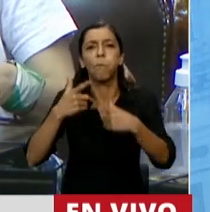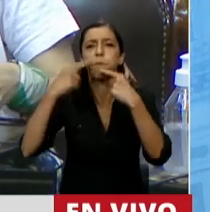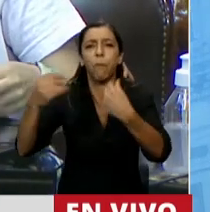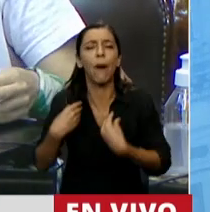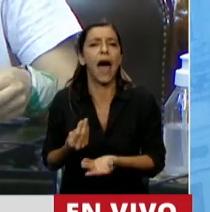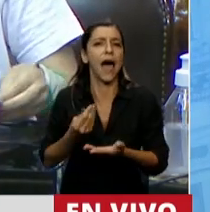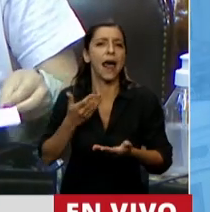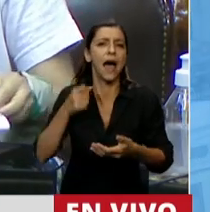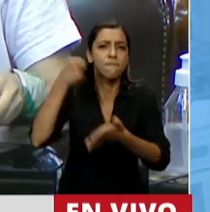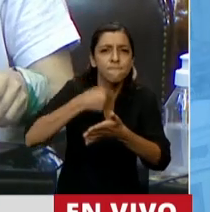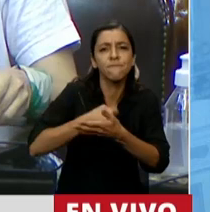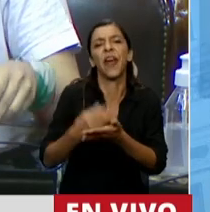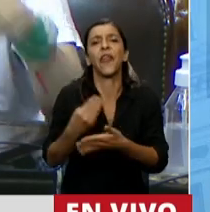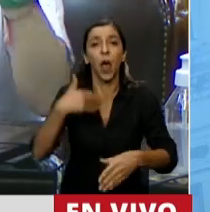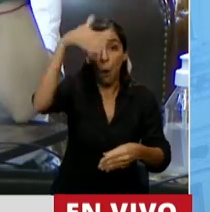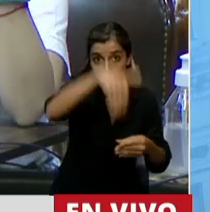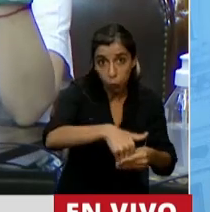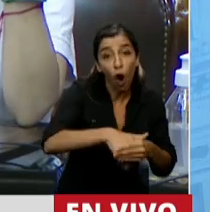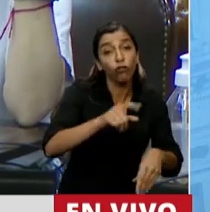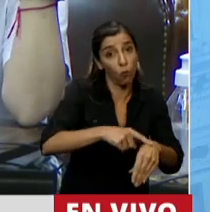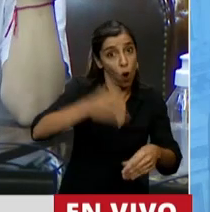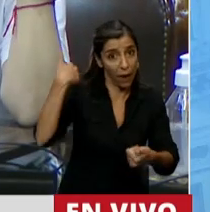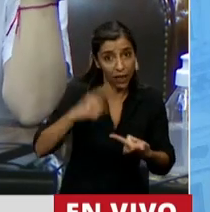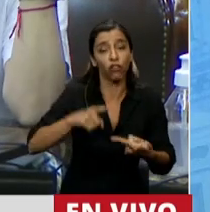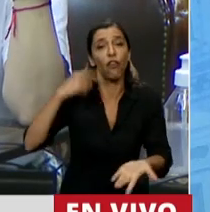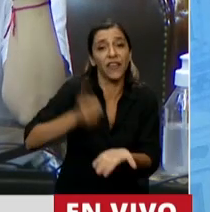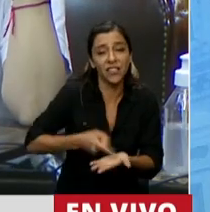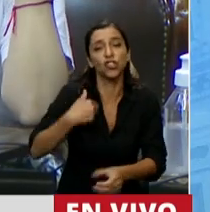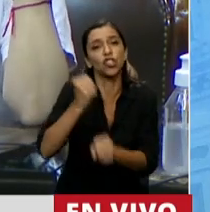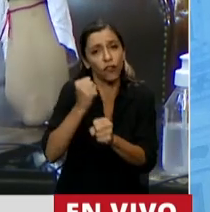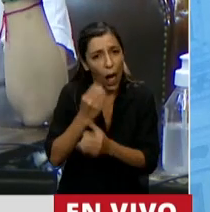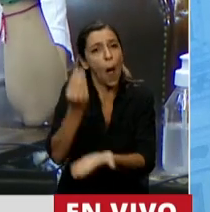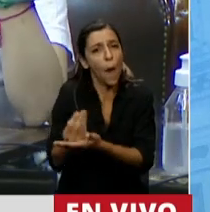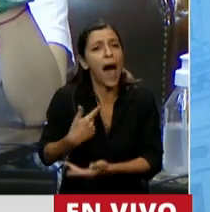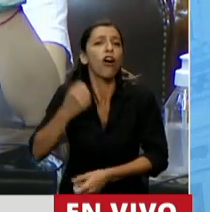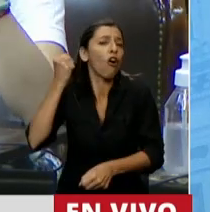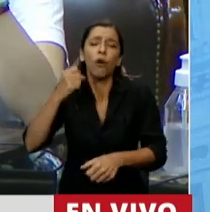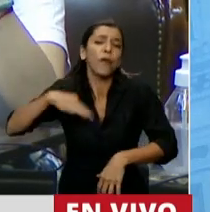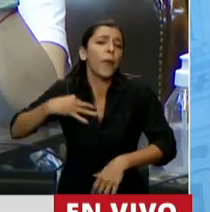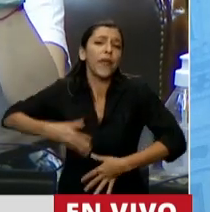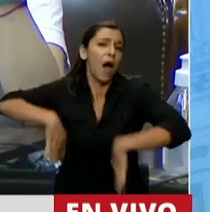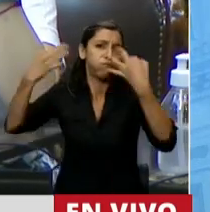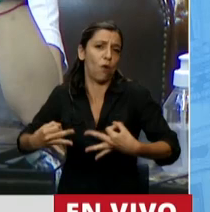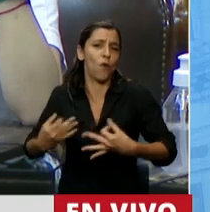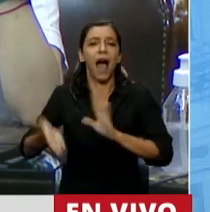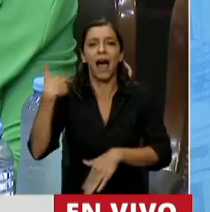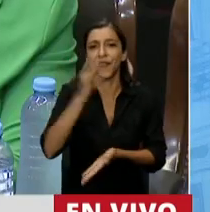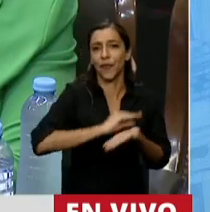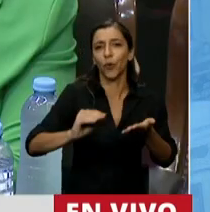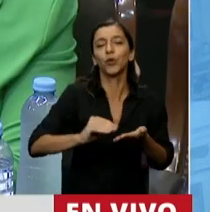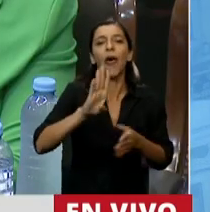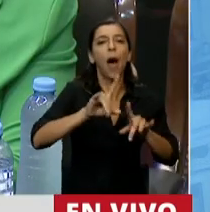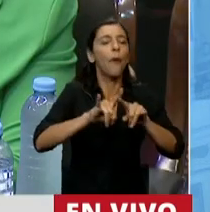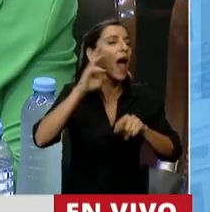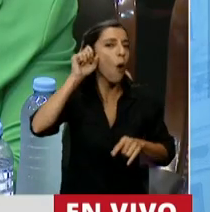votar, por el derecho a representar, por el derecho a decidir, por el derecho a trabajar, por el derecho a una vida digna, como decía hace un rato la diputada Mara Brauer,